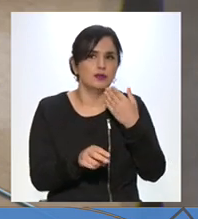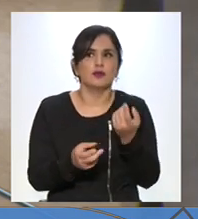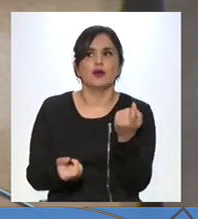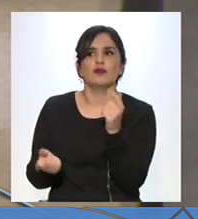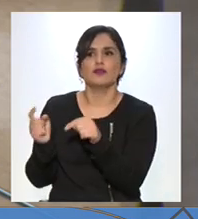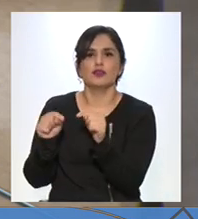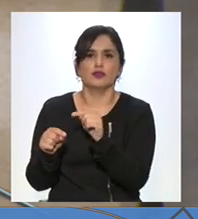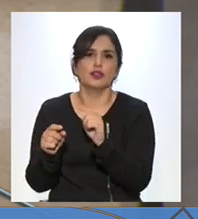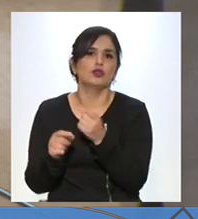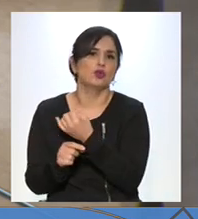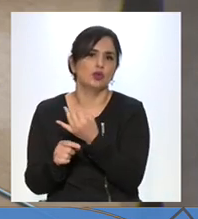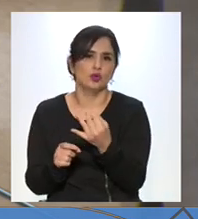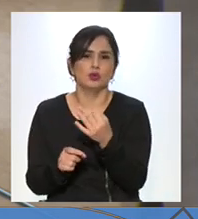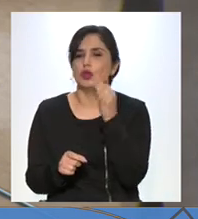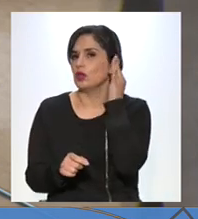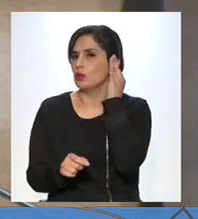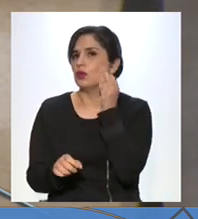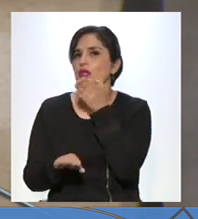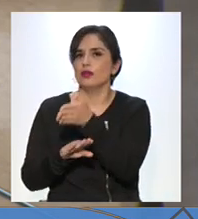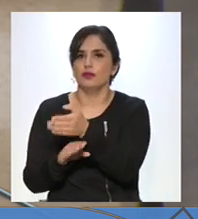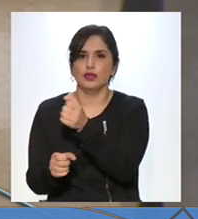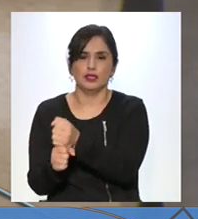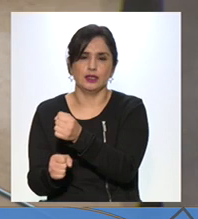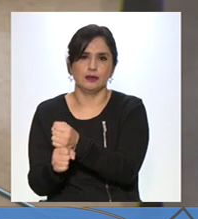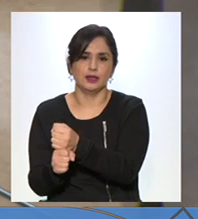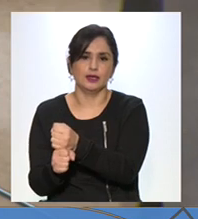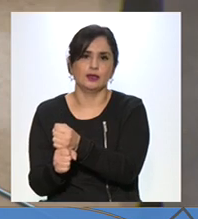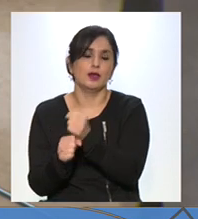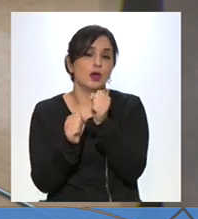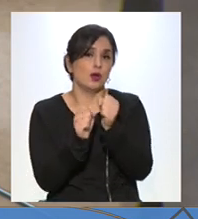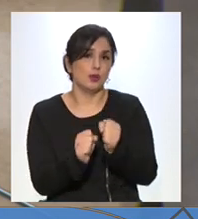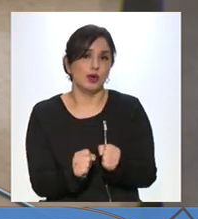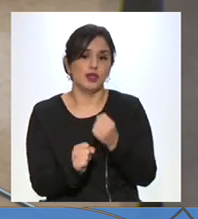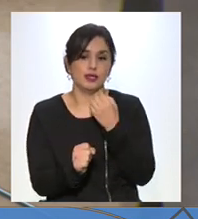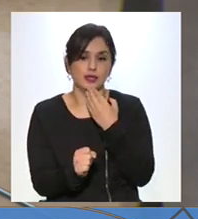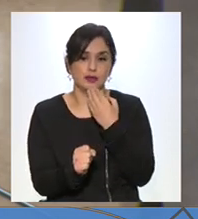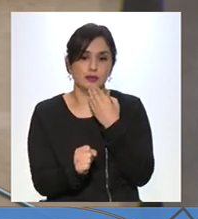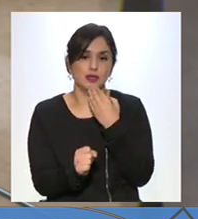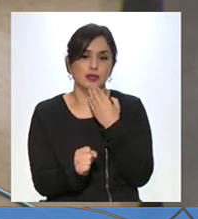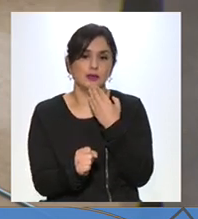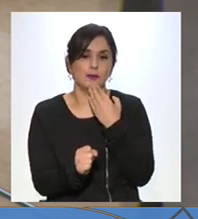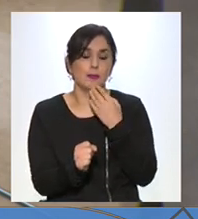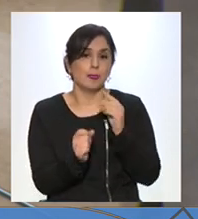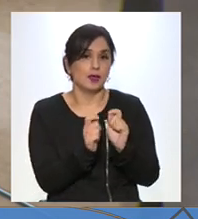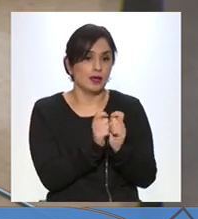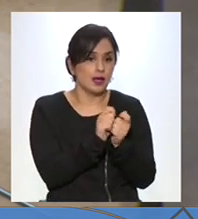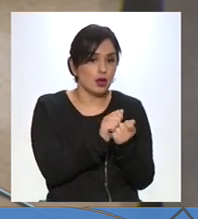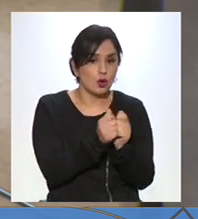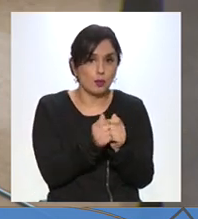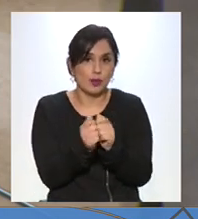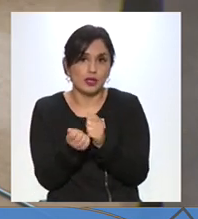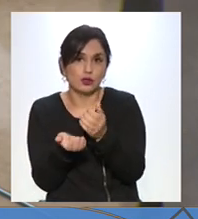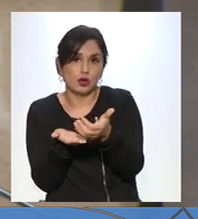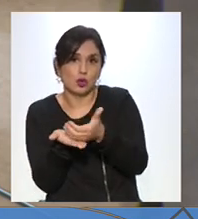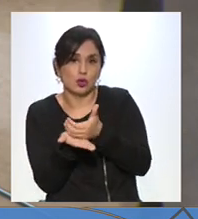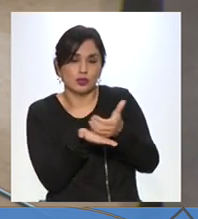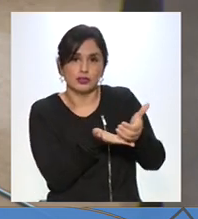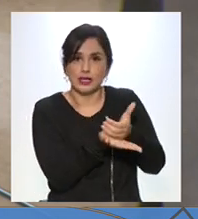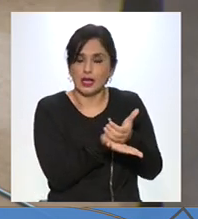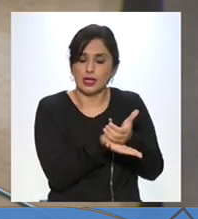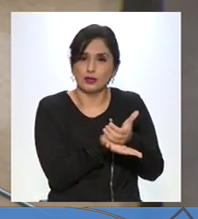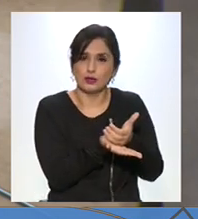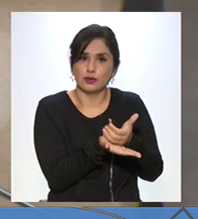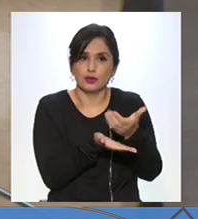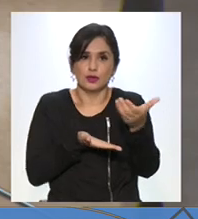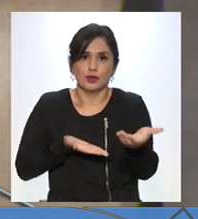número importante de mujeres al mercado del trabajo. Es posible también que en la medida que se vayan ajustando los salarios por esta diferencia entre oferta y